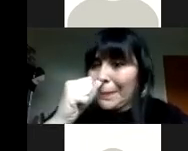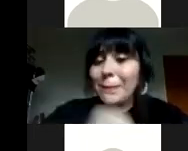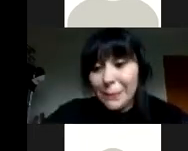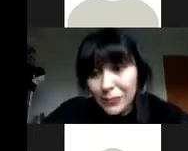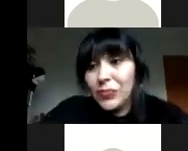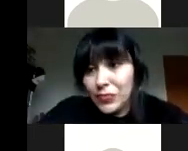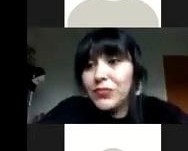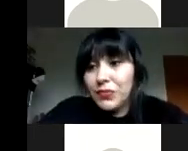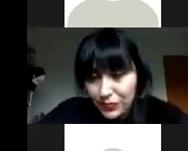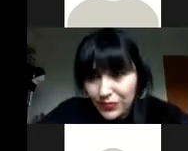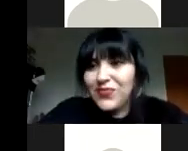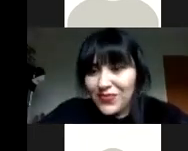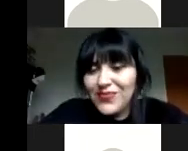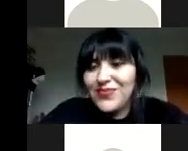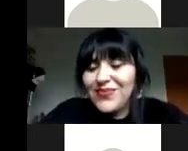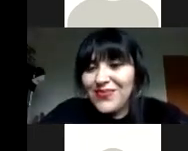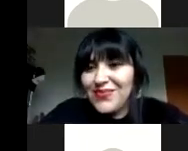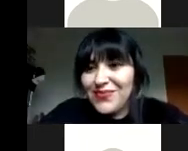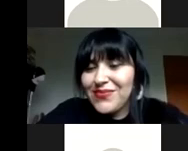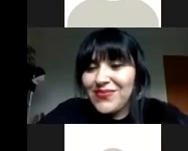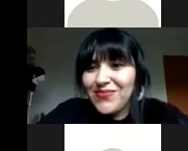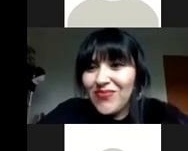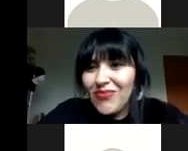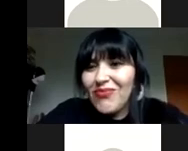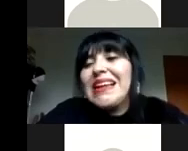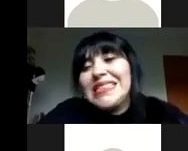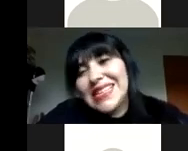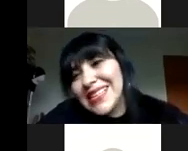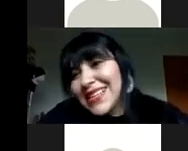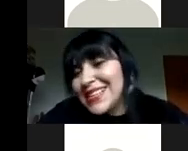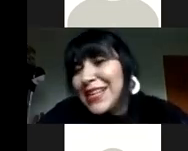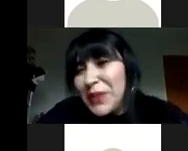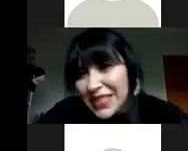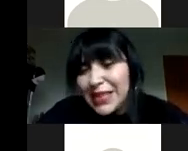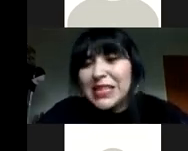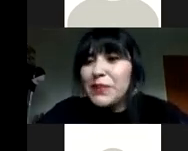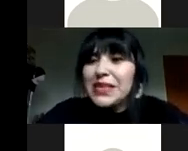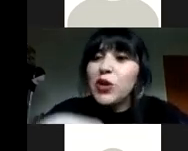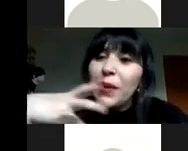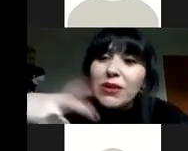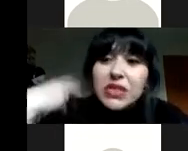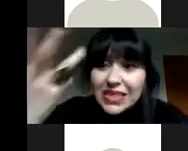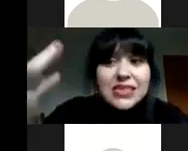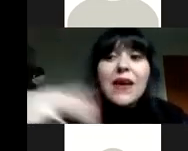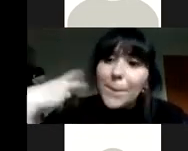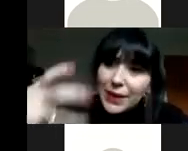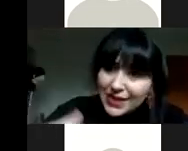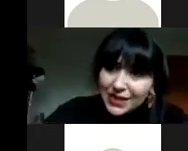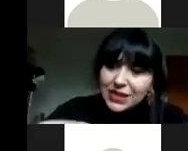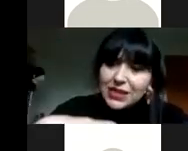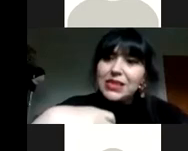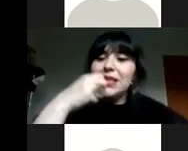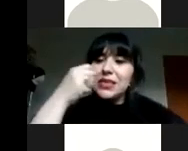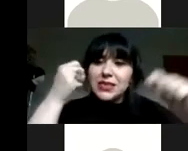angustiada. Efectivamente, la pregunta tenía una trampita, pero... Es trampita, pero es para que ustedes